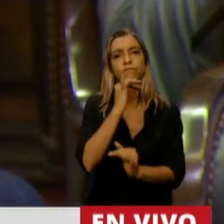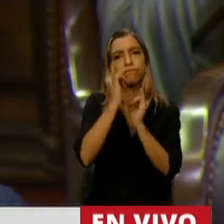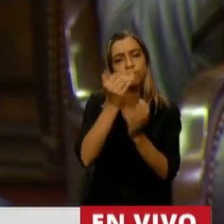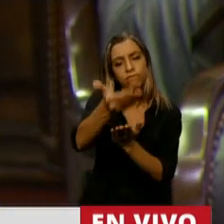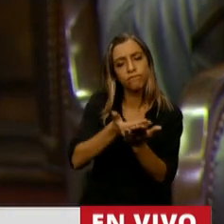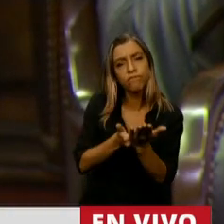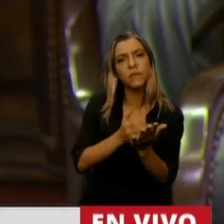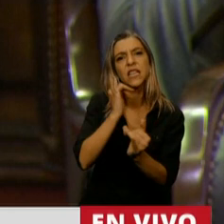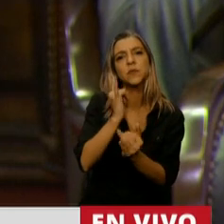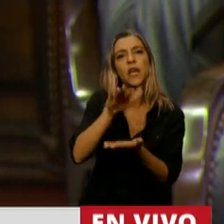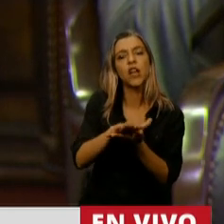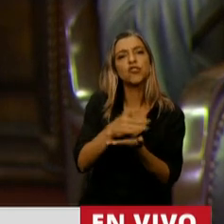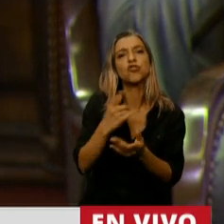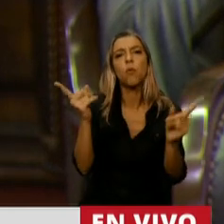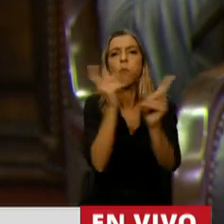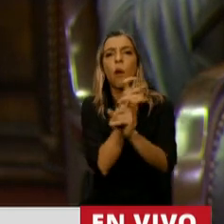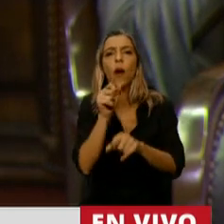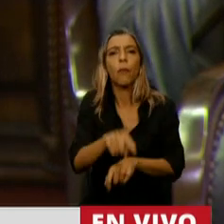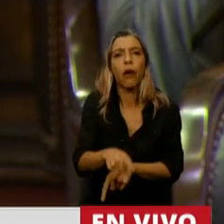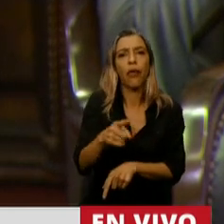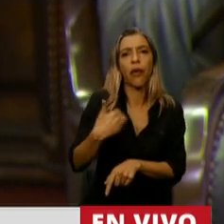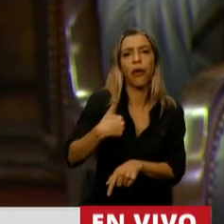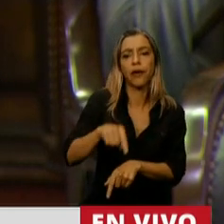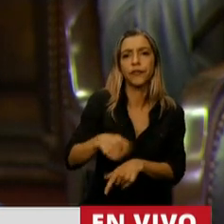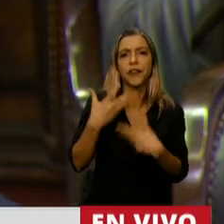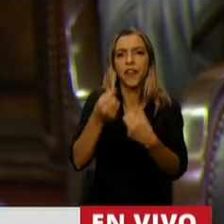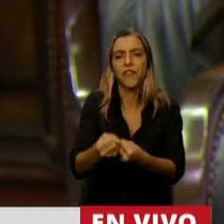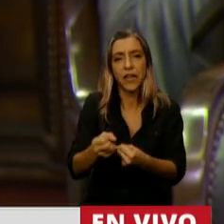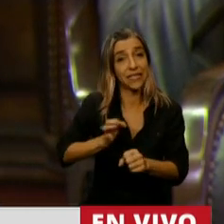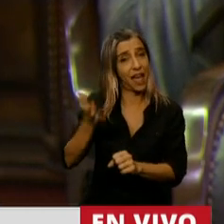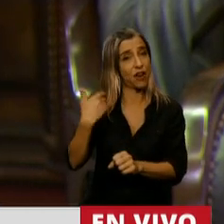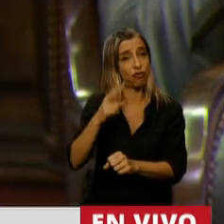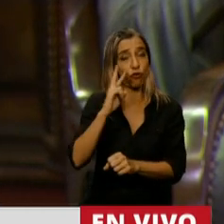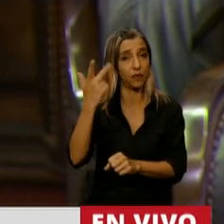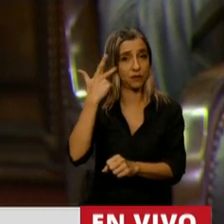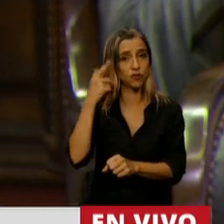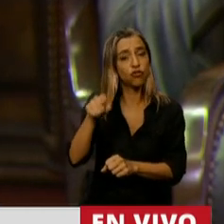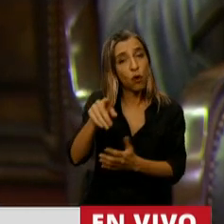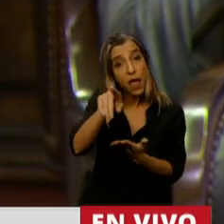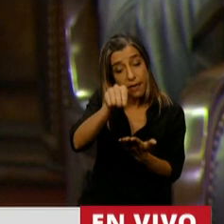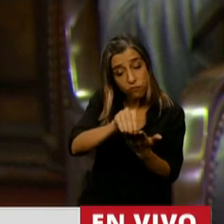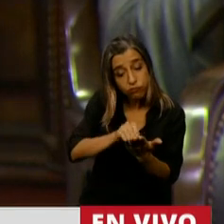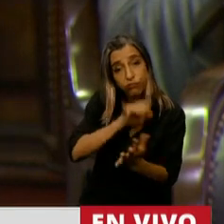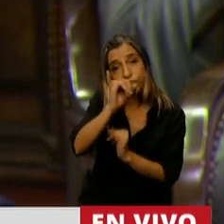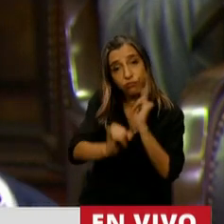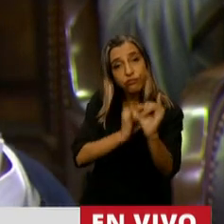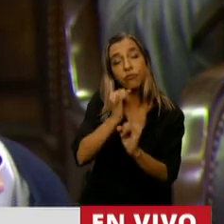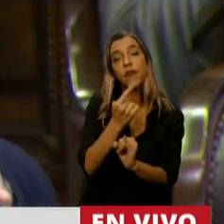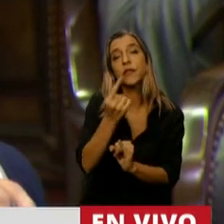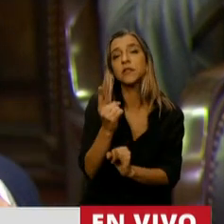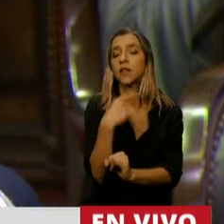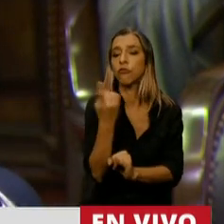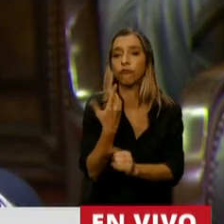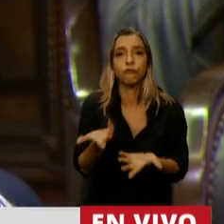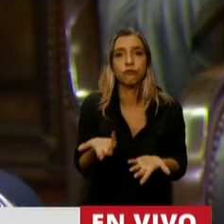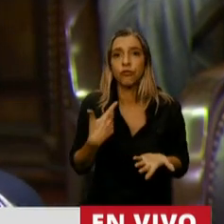problema de la defensa nacional en el año 2018 señaló allí tenemos una diplomacia sin